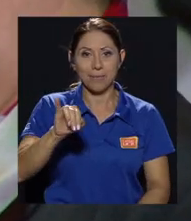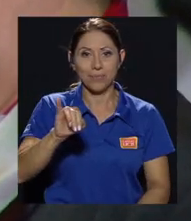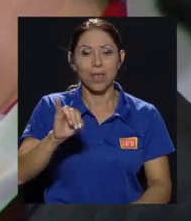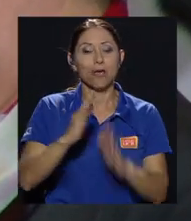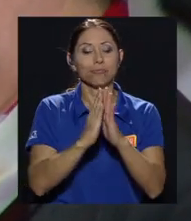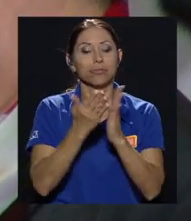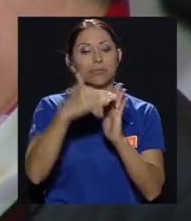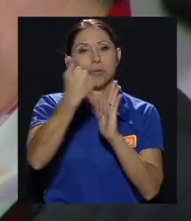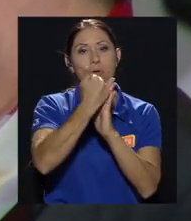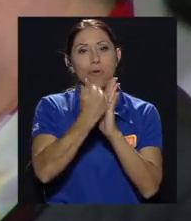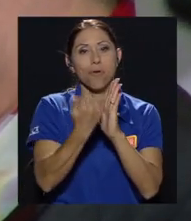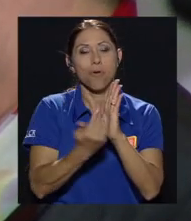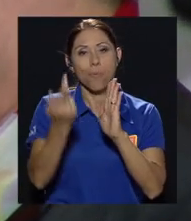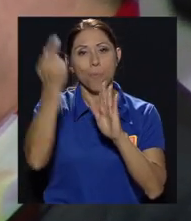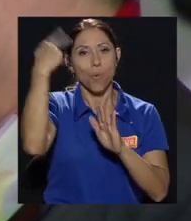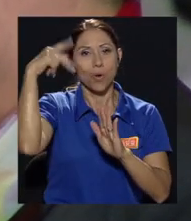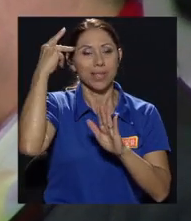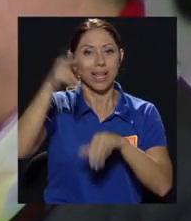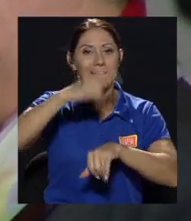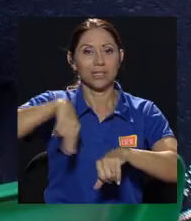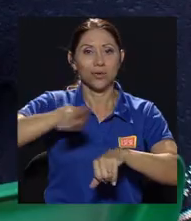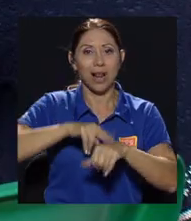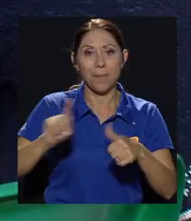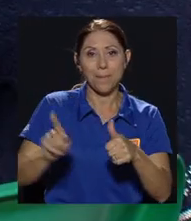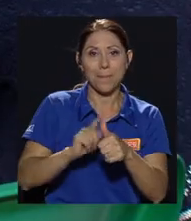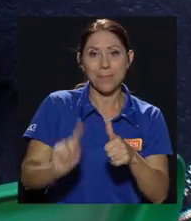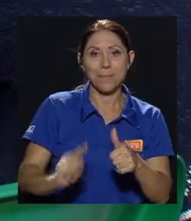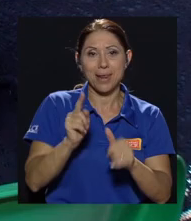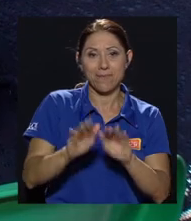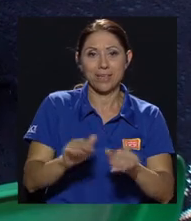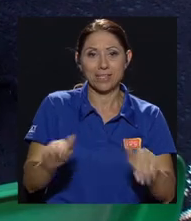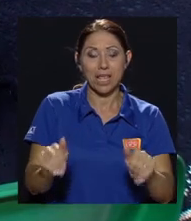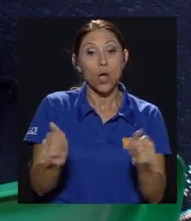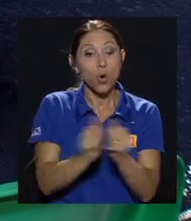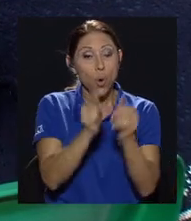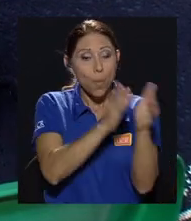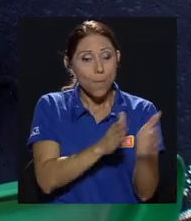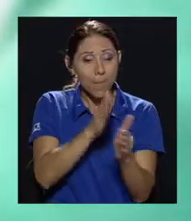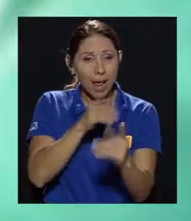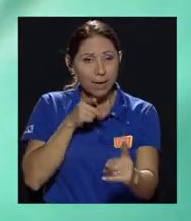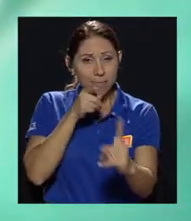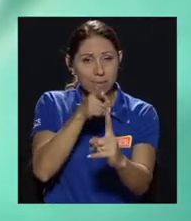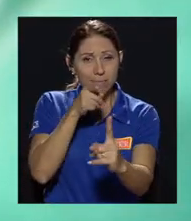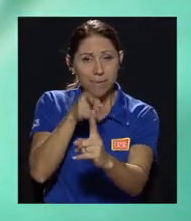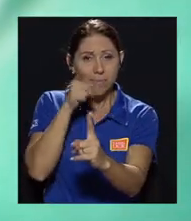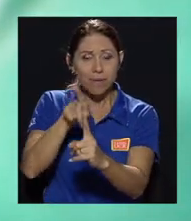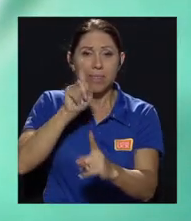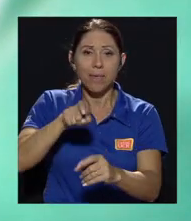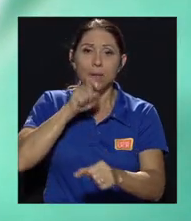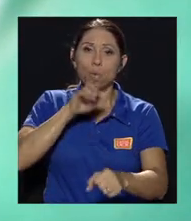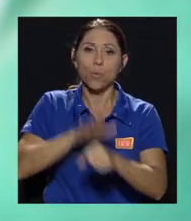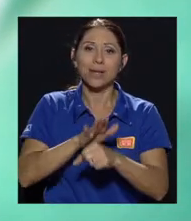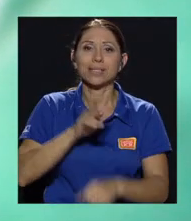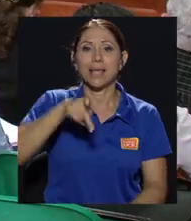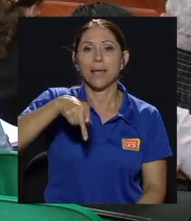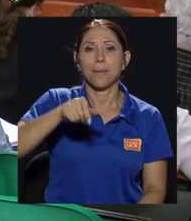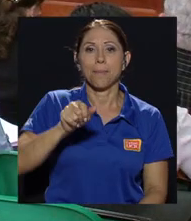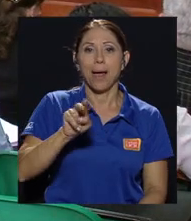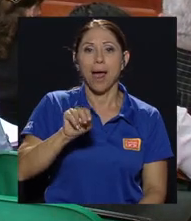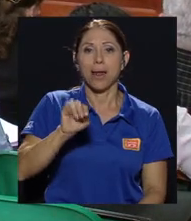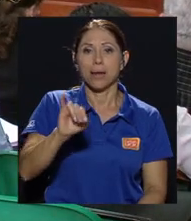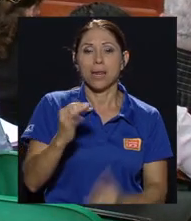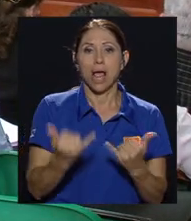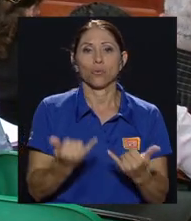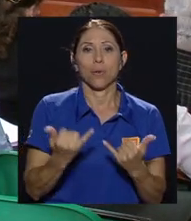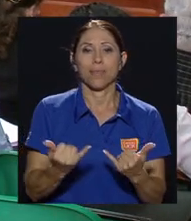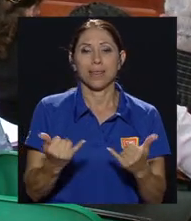Primera Infancia, la cual cuenta con un plan operativo con metas e indicadores que deben cumplirse. El PANI trabaja actualmente